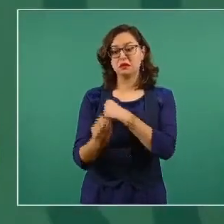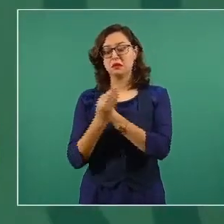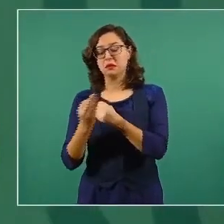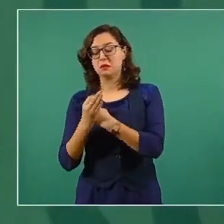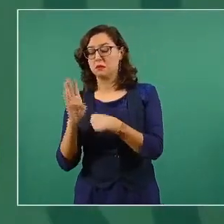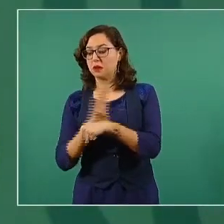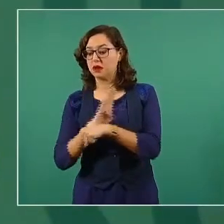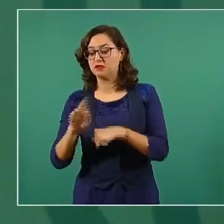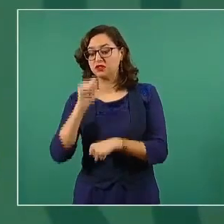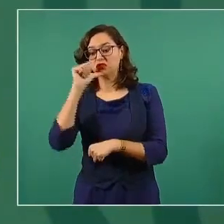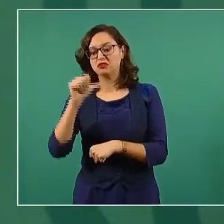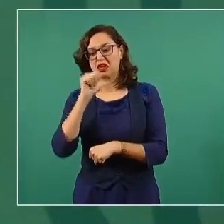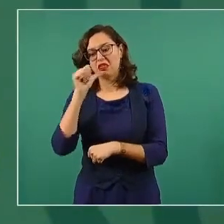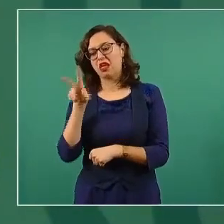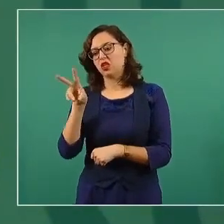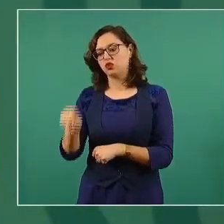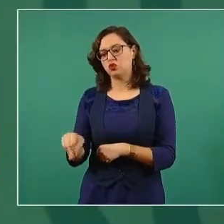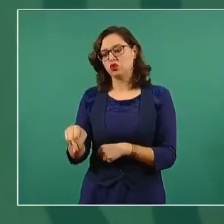como ha sucedido,